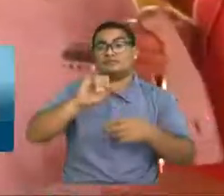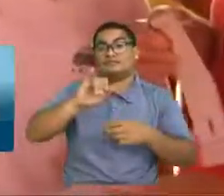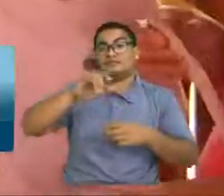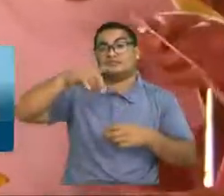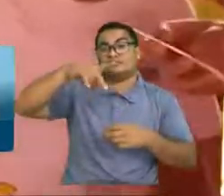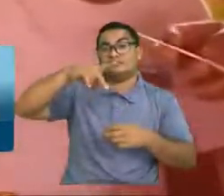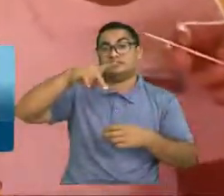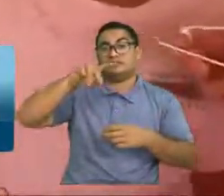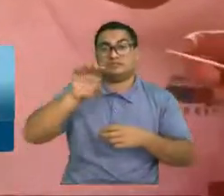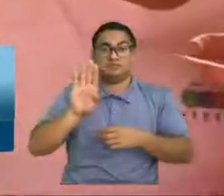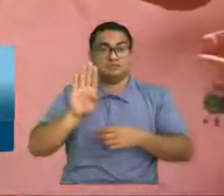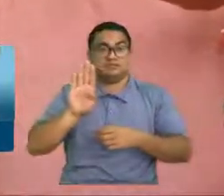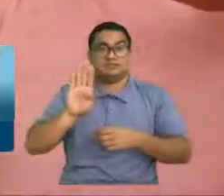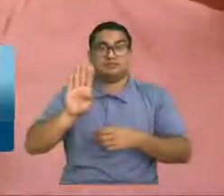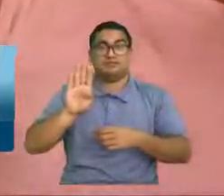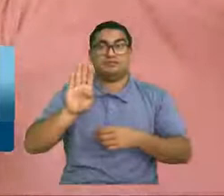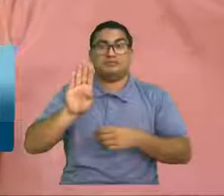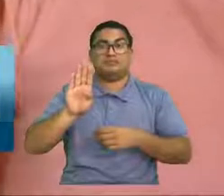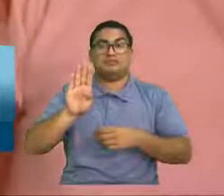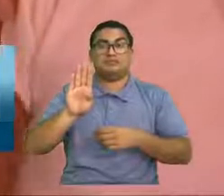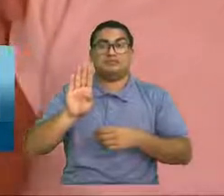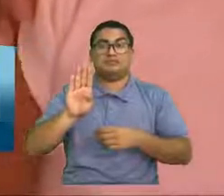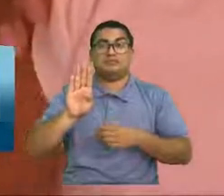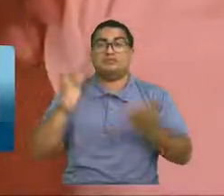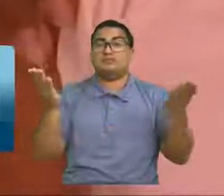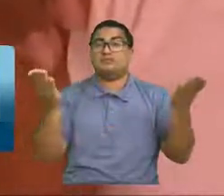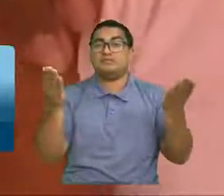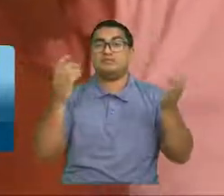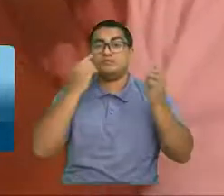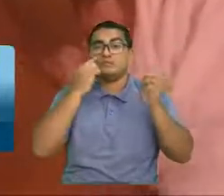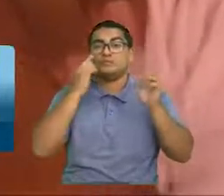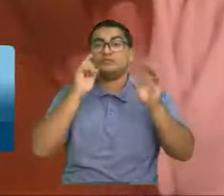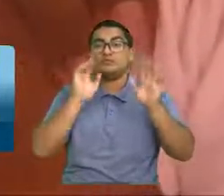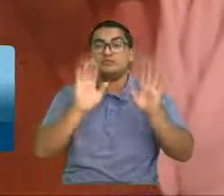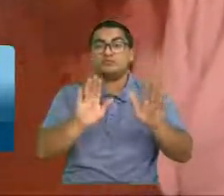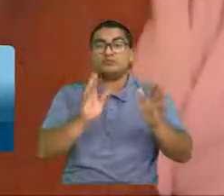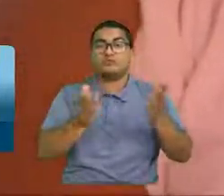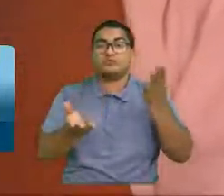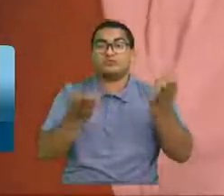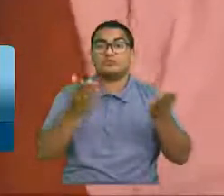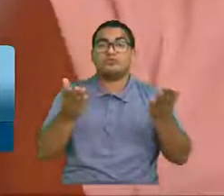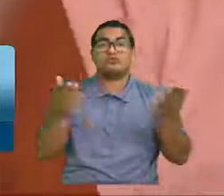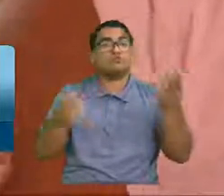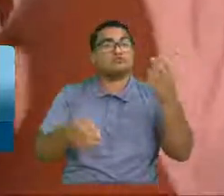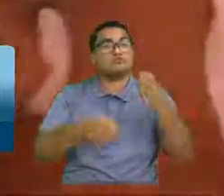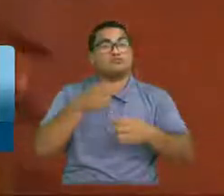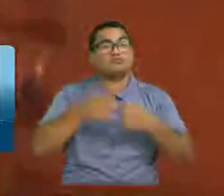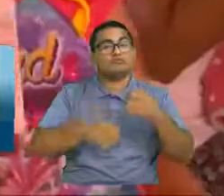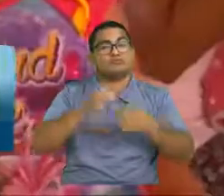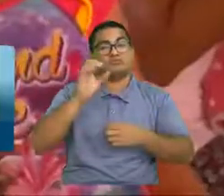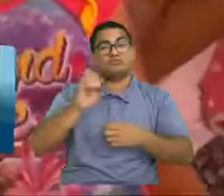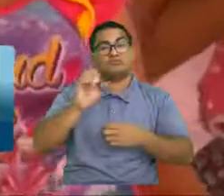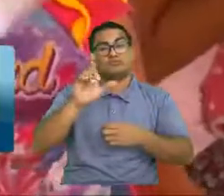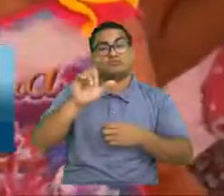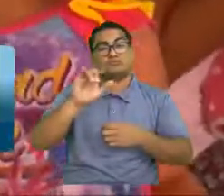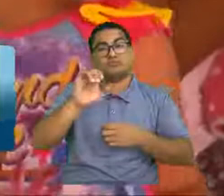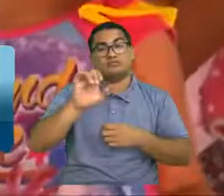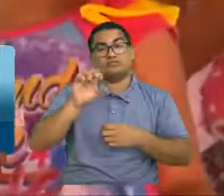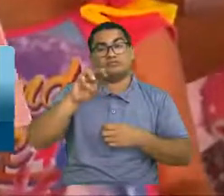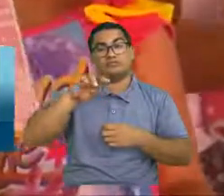es la inyectada, la que le previene de casos graves de poliomielitis. Se le pone